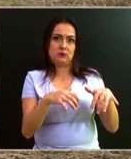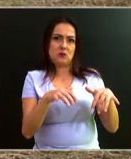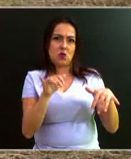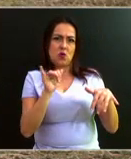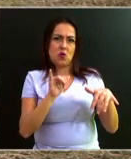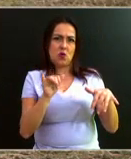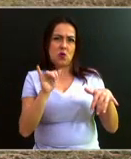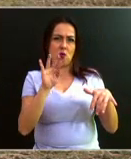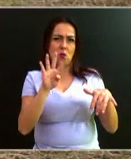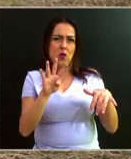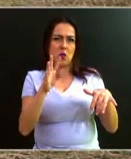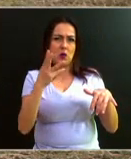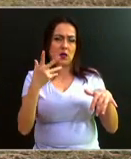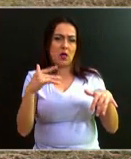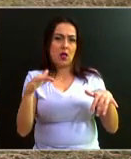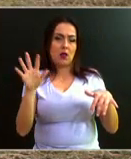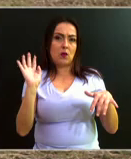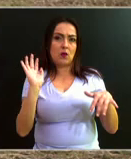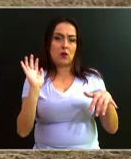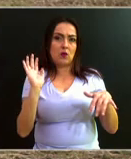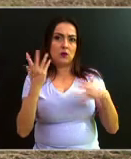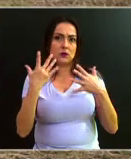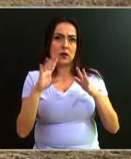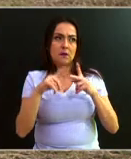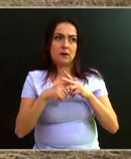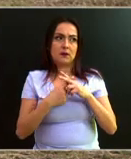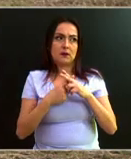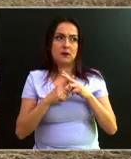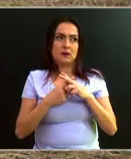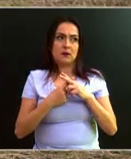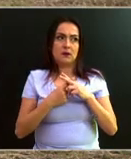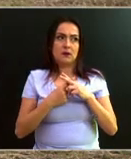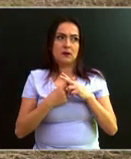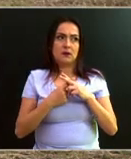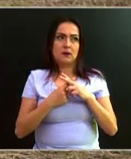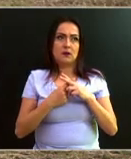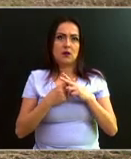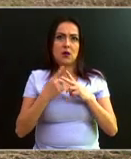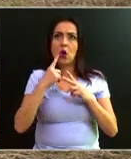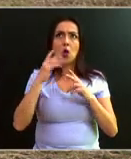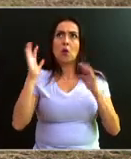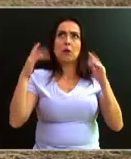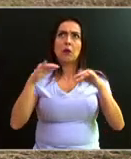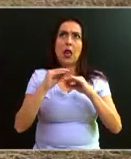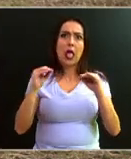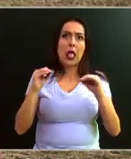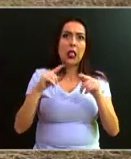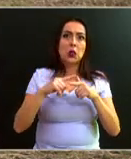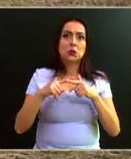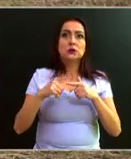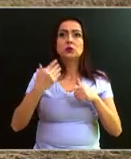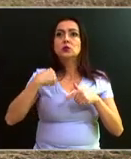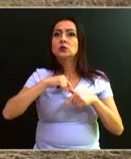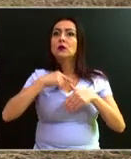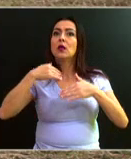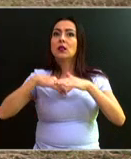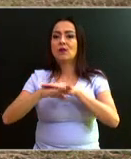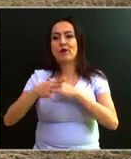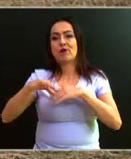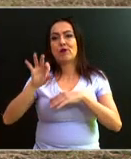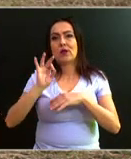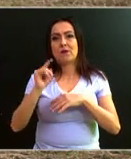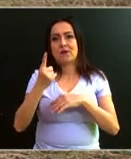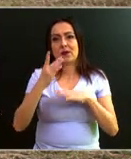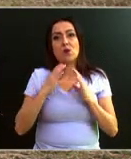las 4 y algo empezamos ya, no estaba cayendo material y entramos y ahí encontramos el